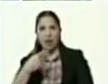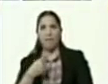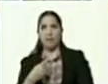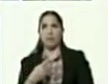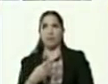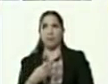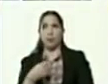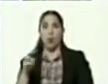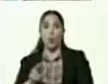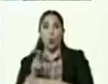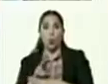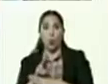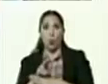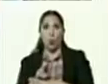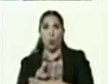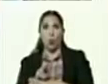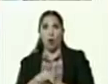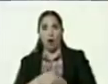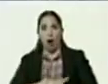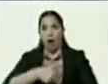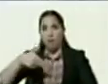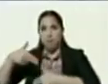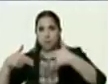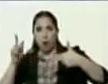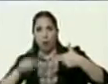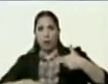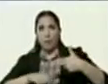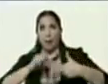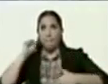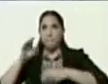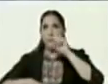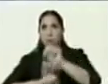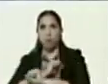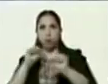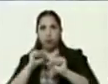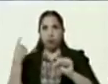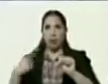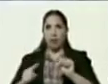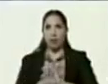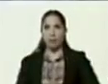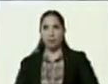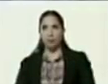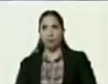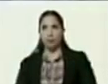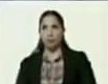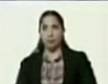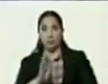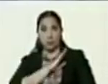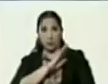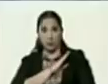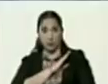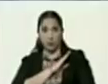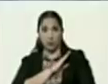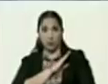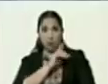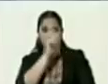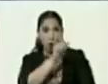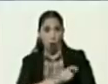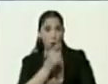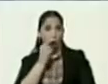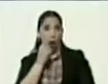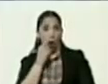utilizado unas armas de fuego y unas municiones que tenía alias el brother es decir